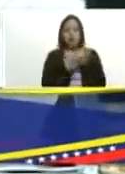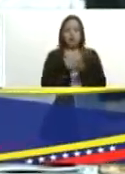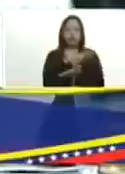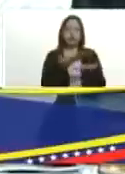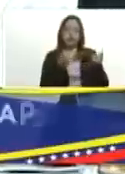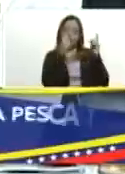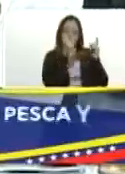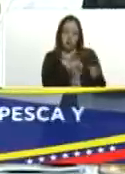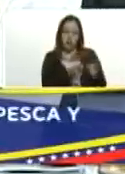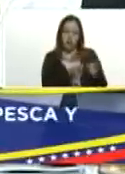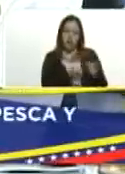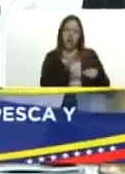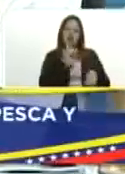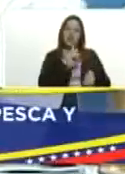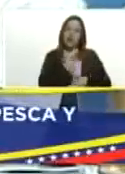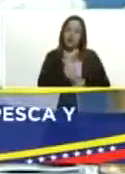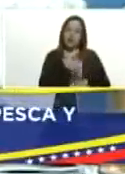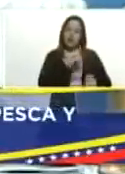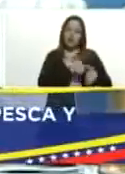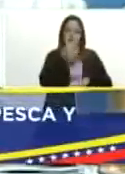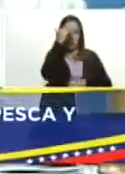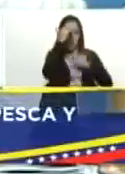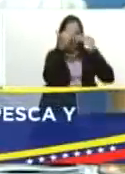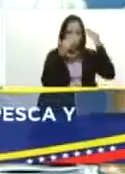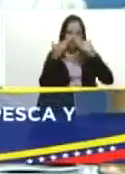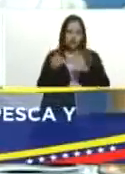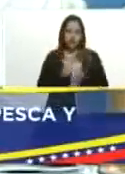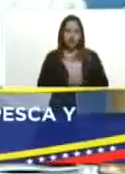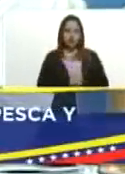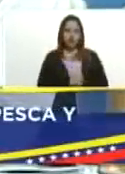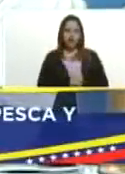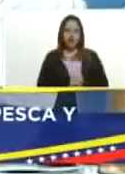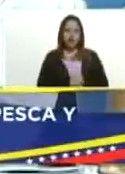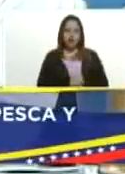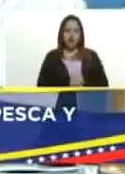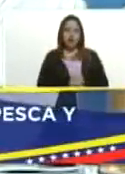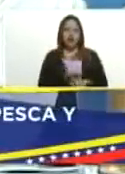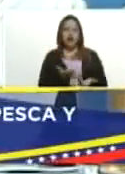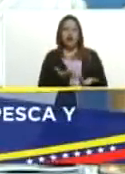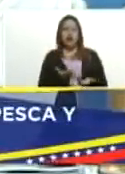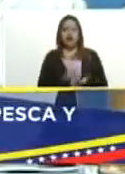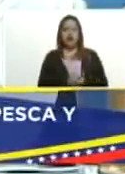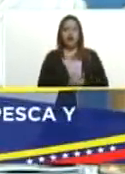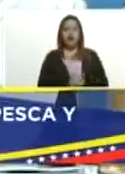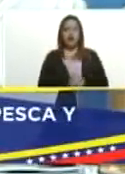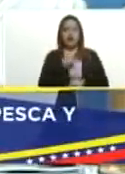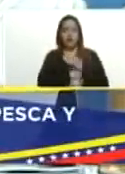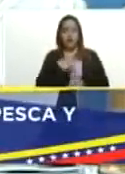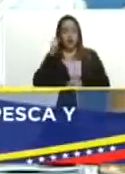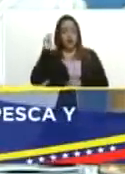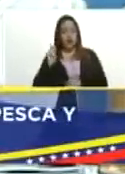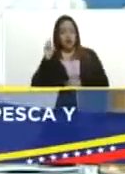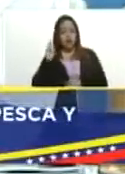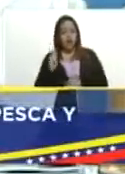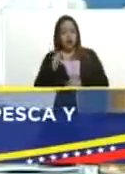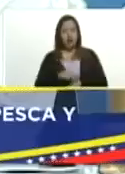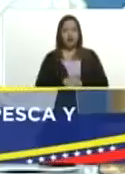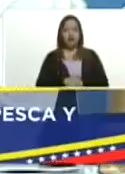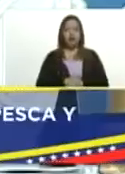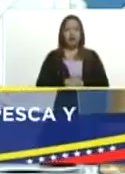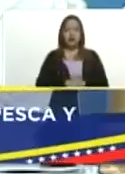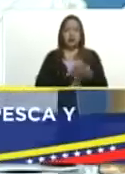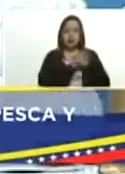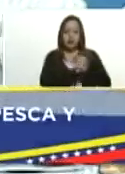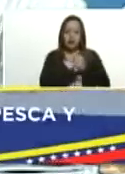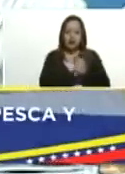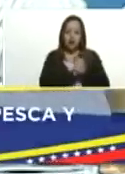usted, al tiempo también de saludar a nuestra primera combatiente, nuestra diputada, nuestra